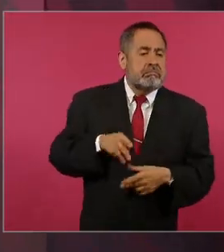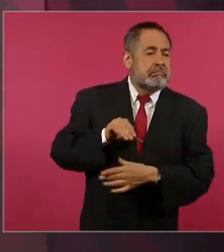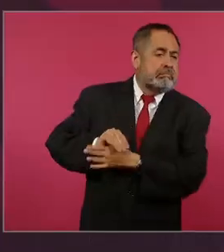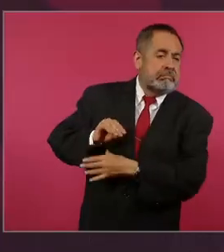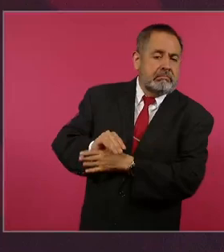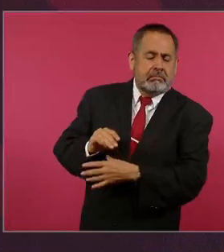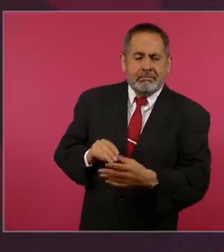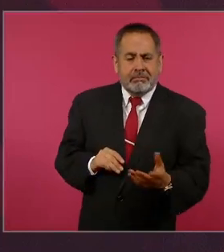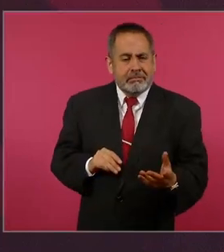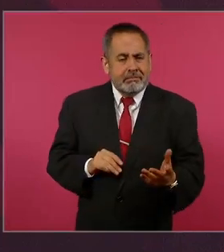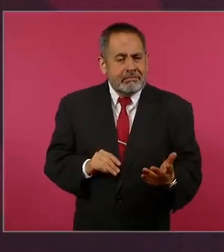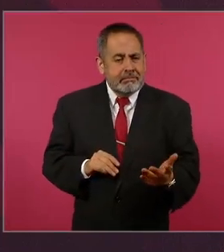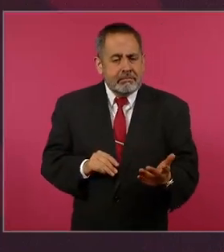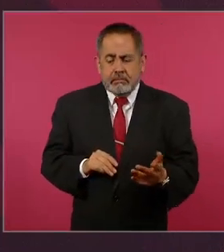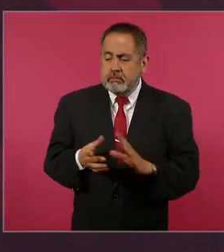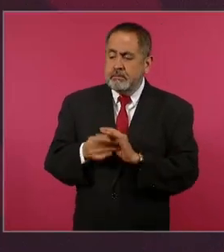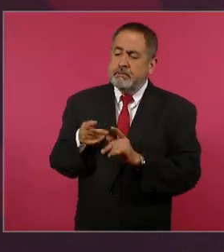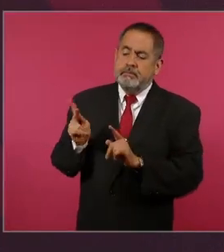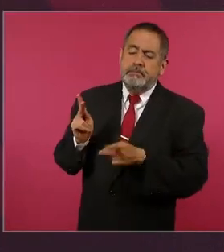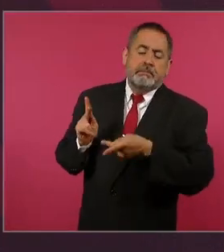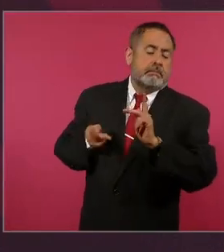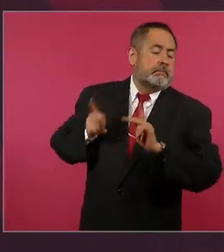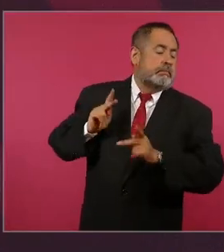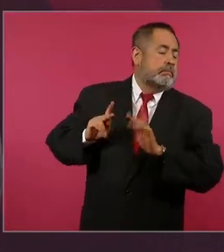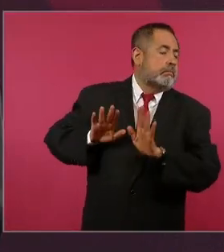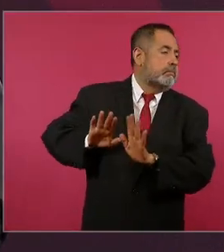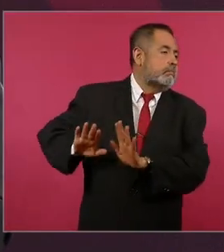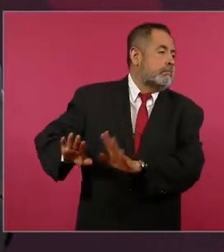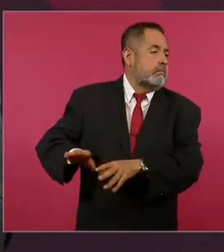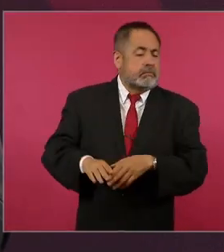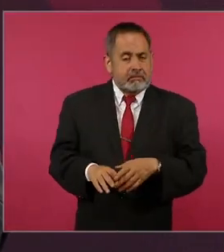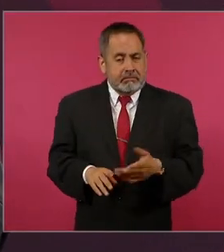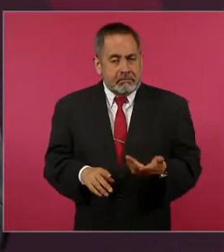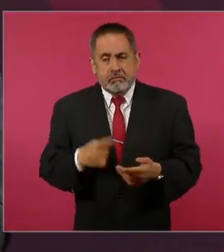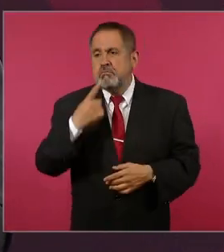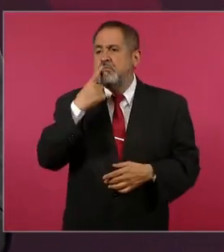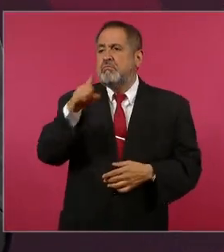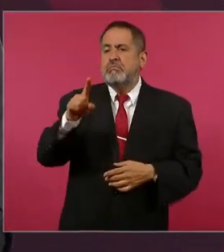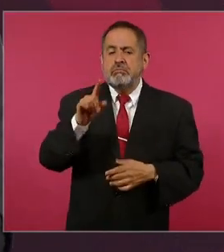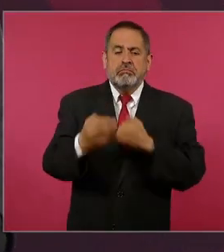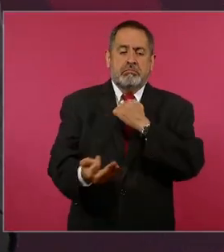sacándole la vuelta, ¿sí?, mediante amparos